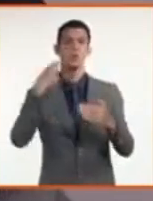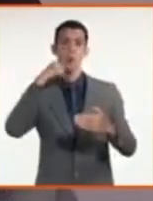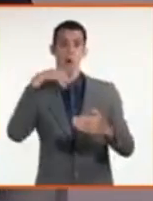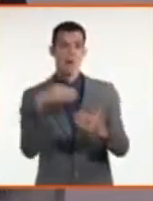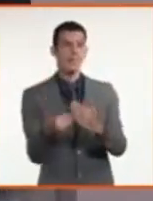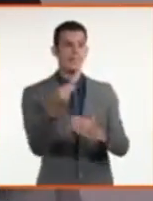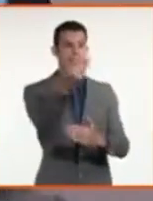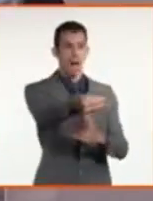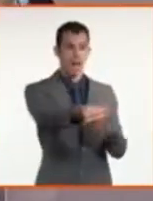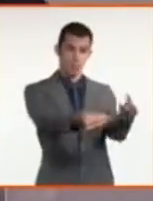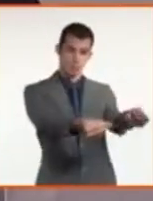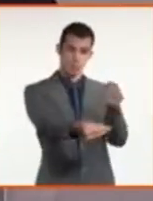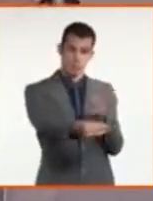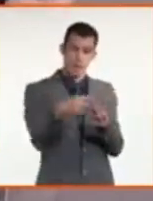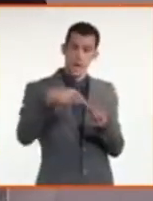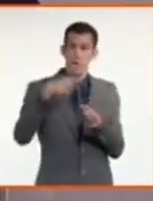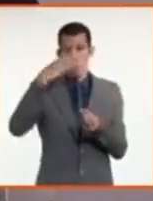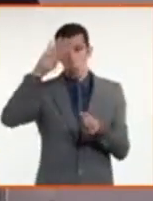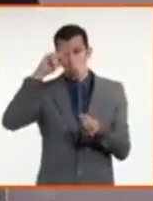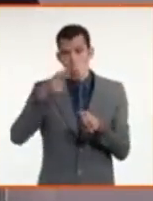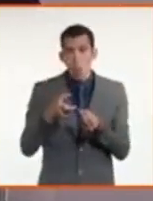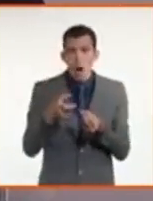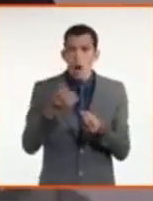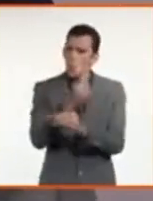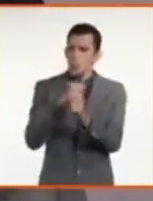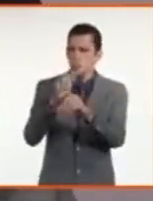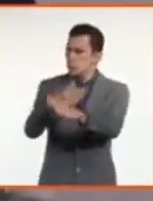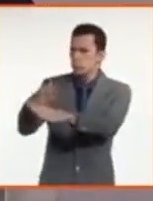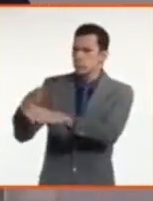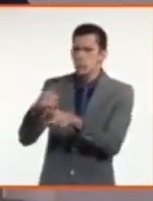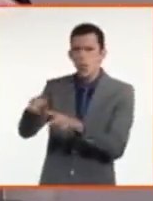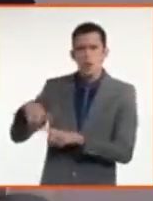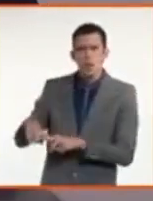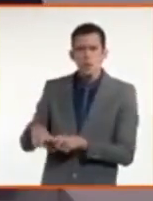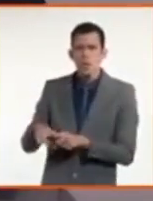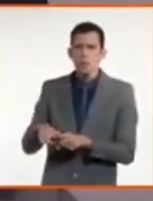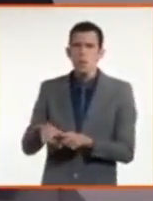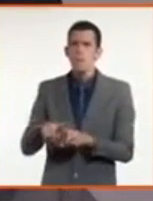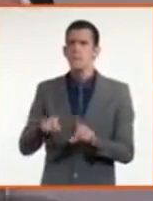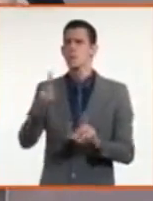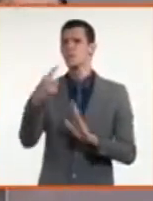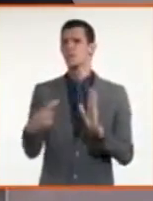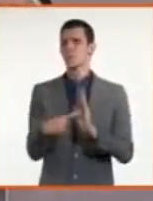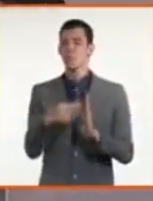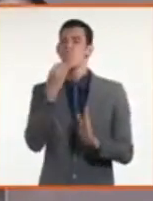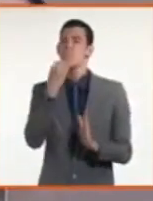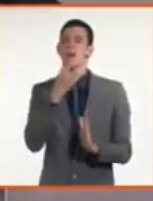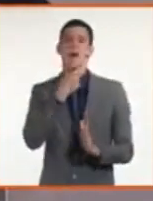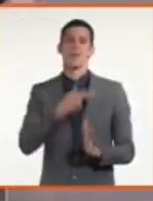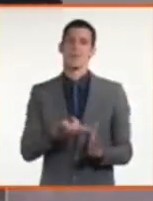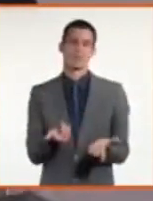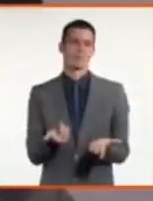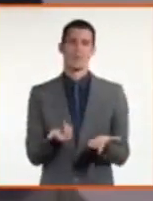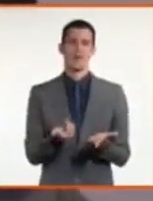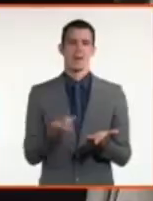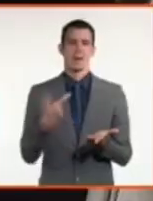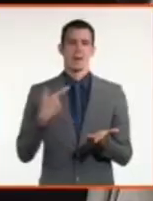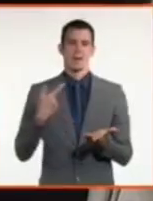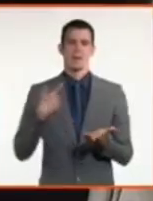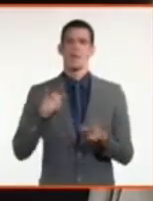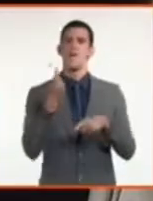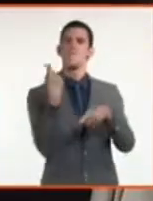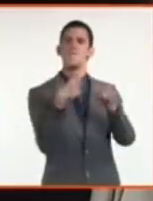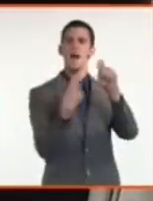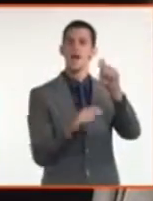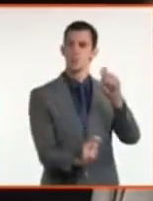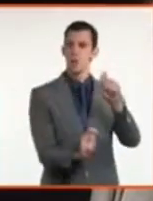por lo tanto tienes que utilizar ese dólar para reponer ese inventario si tú coges dólar para el mercado cambiario la tienda no tiene como para saber